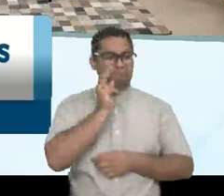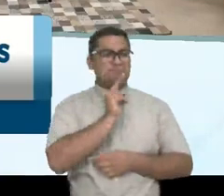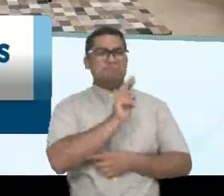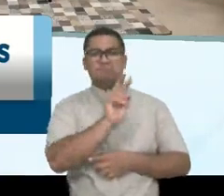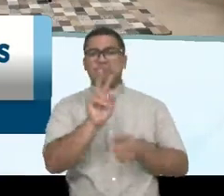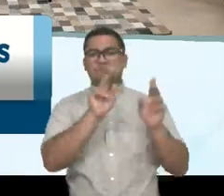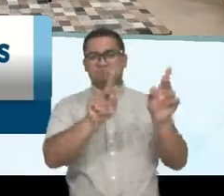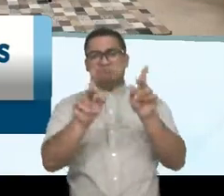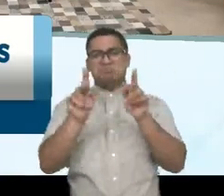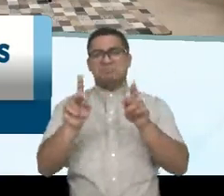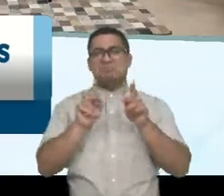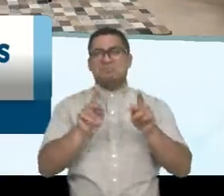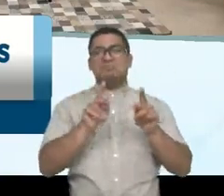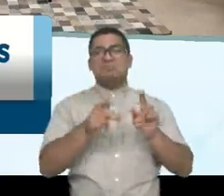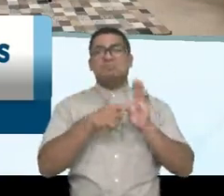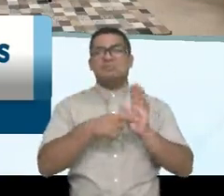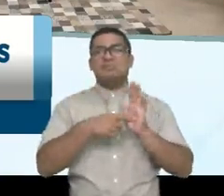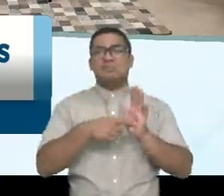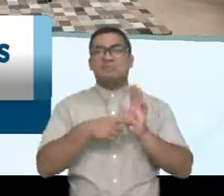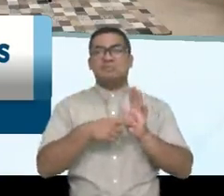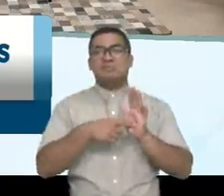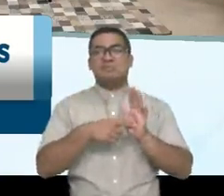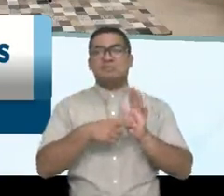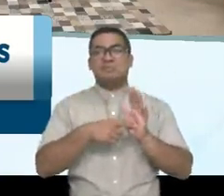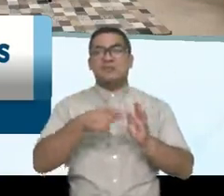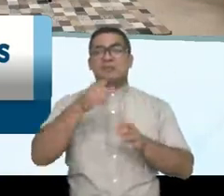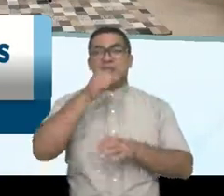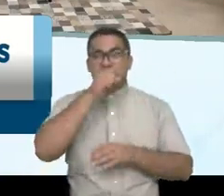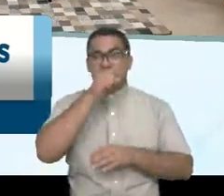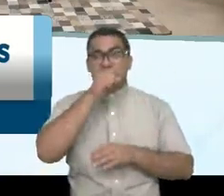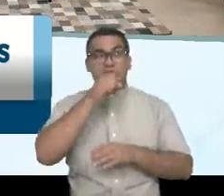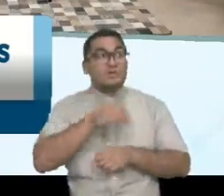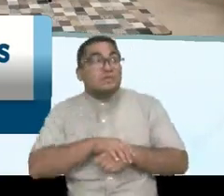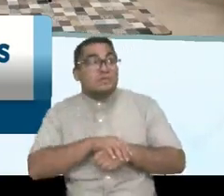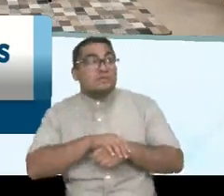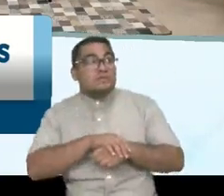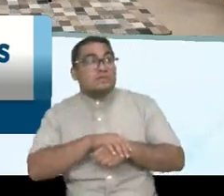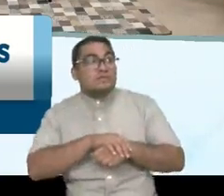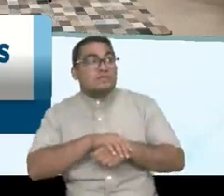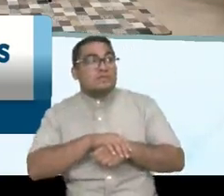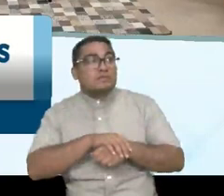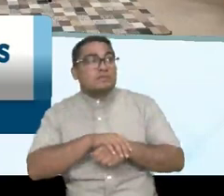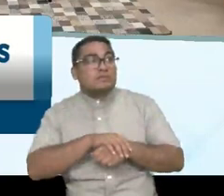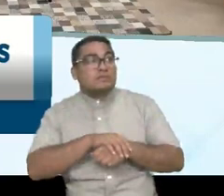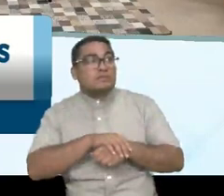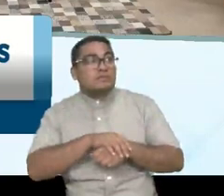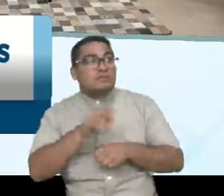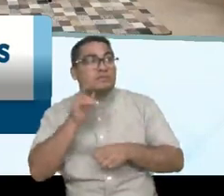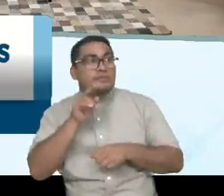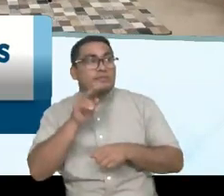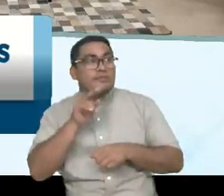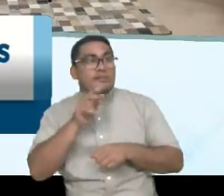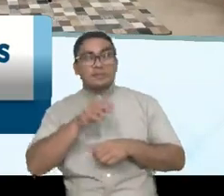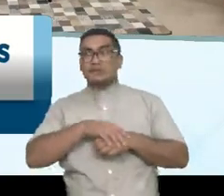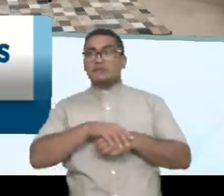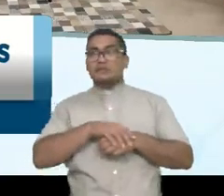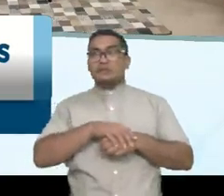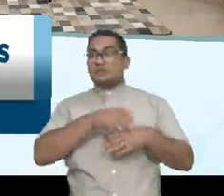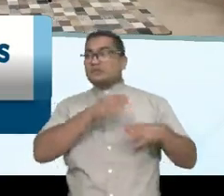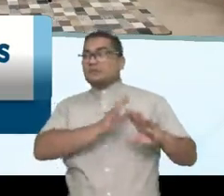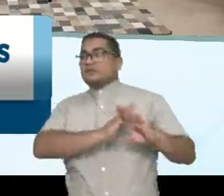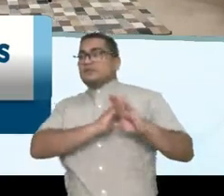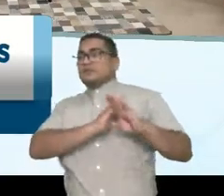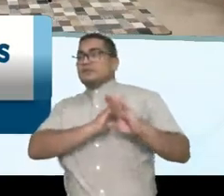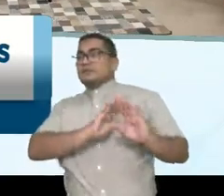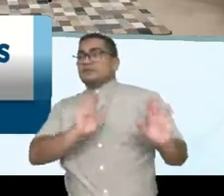ciudadanos, que cuando tose alguien, inmediatamente lo quedan viendo así. Correcto. Con una cara de quítate.